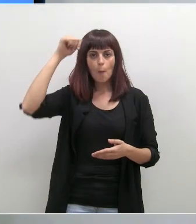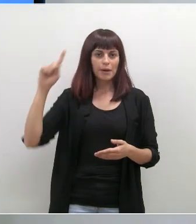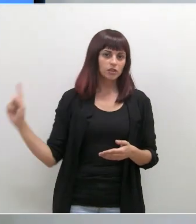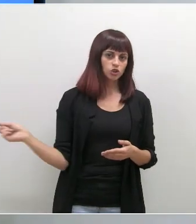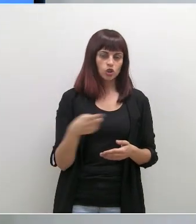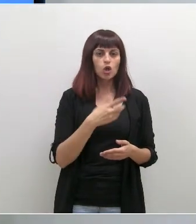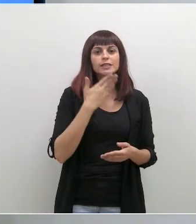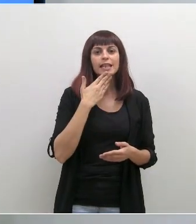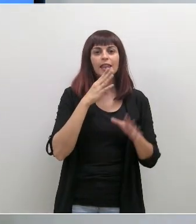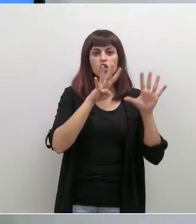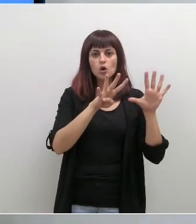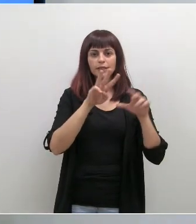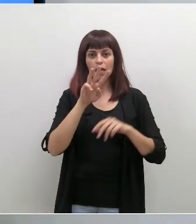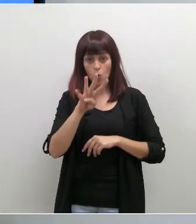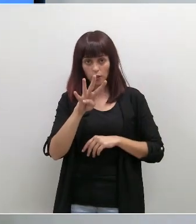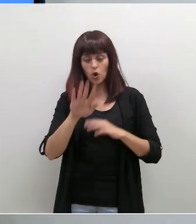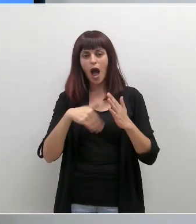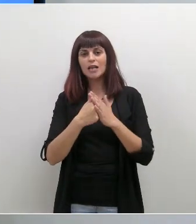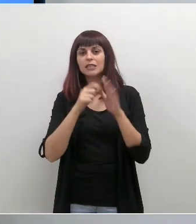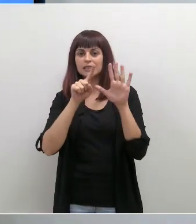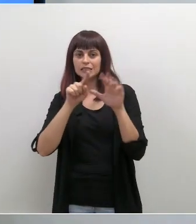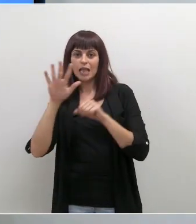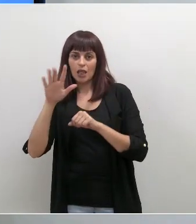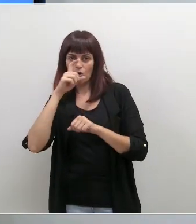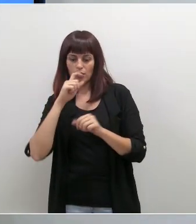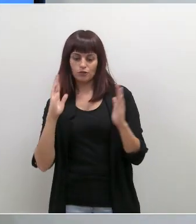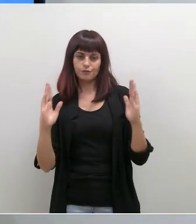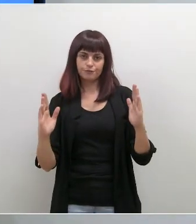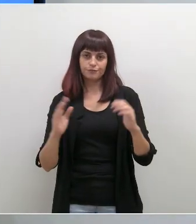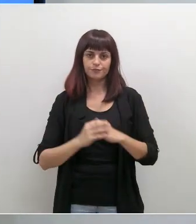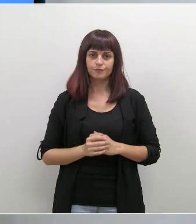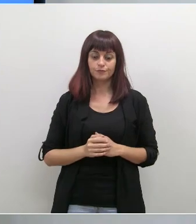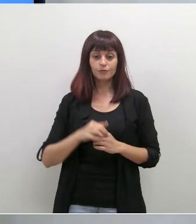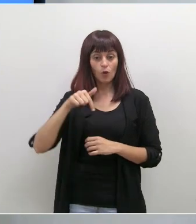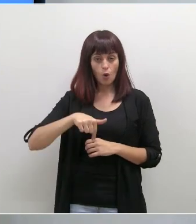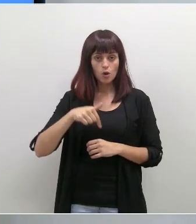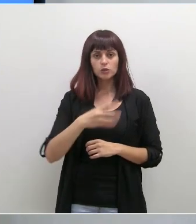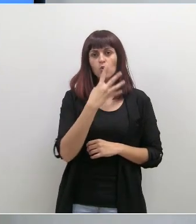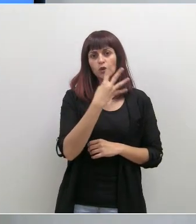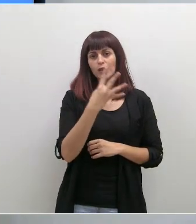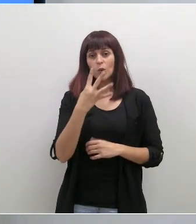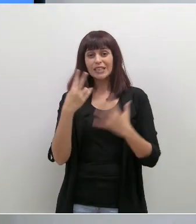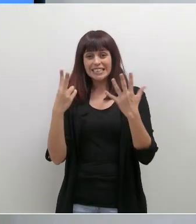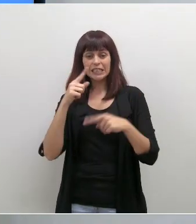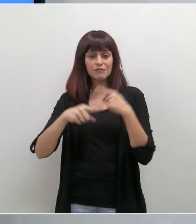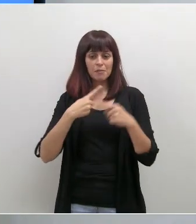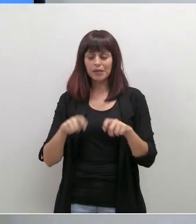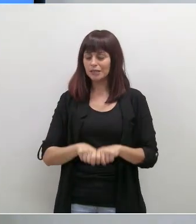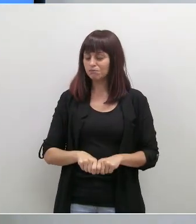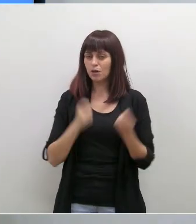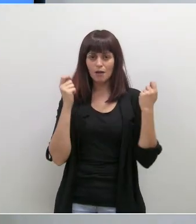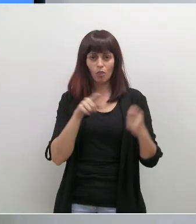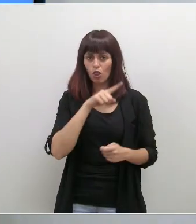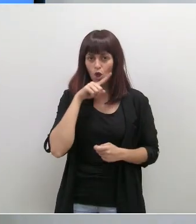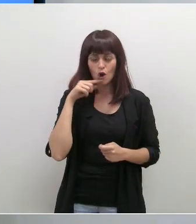edades entre 94 y 65 años. A día de hoy, 447 familias rotas por el dolor de tener